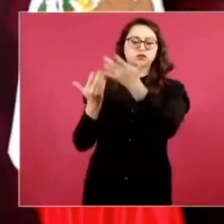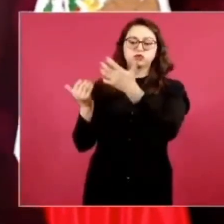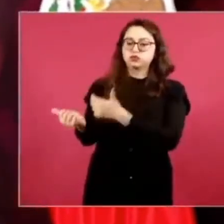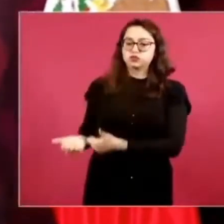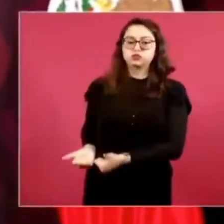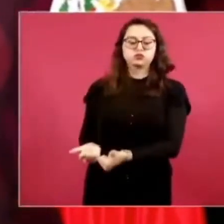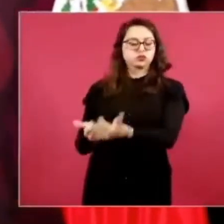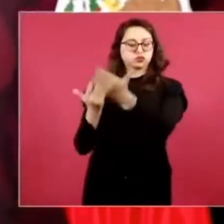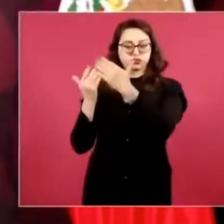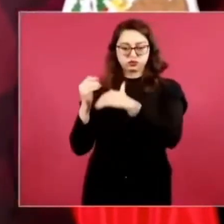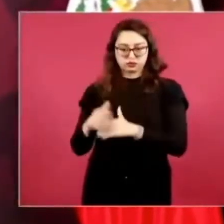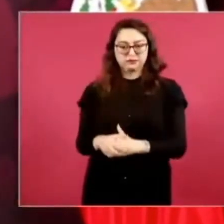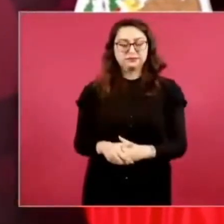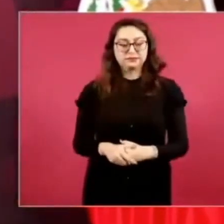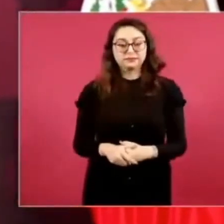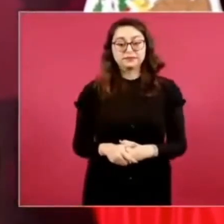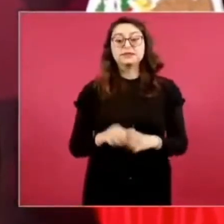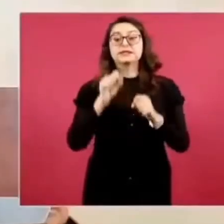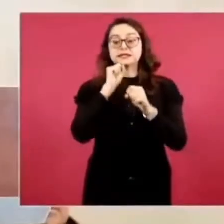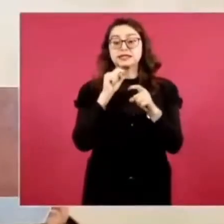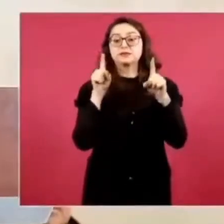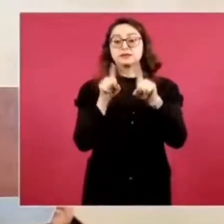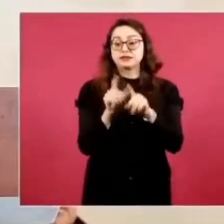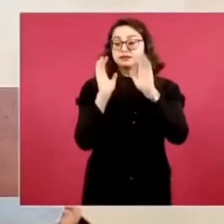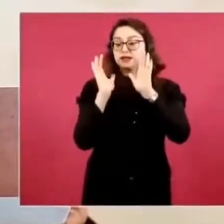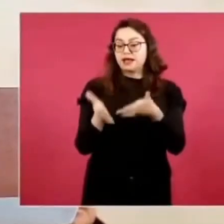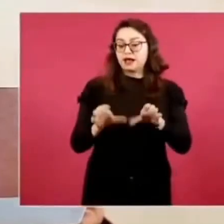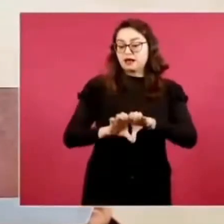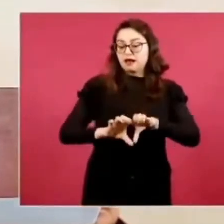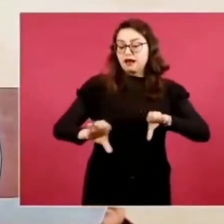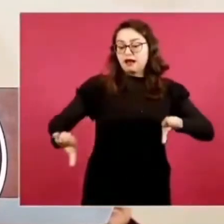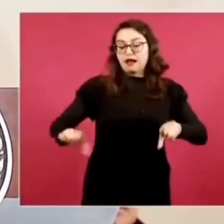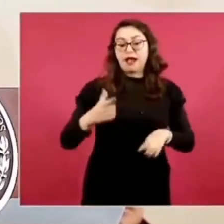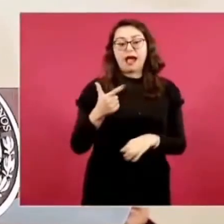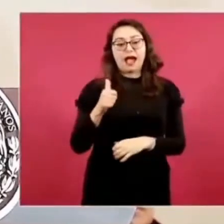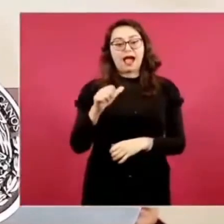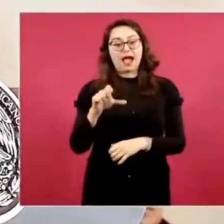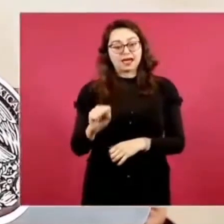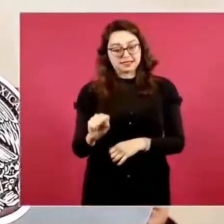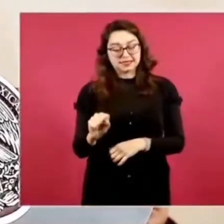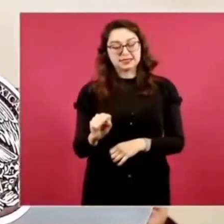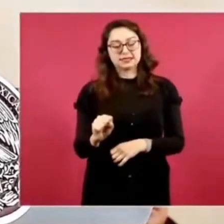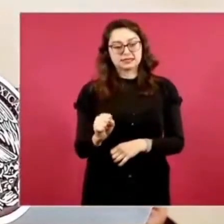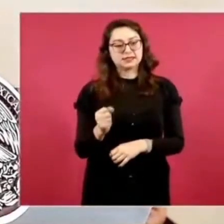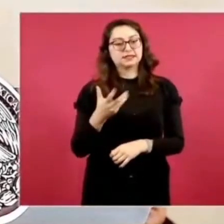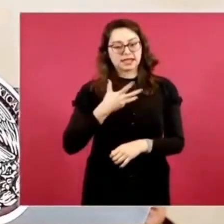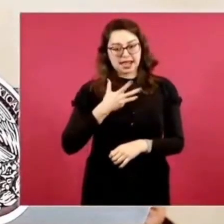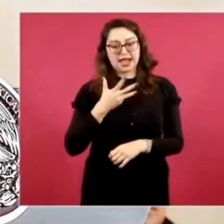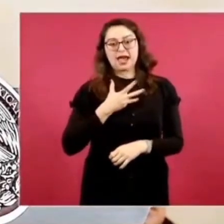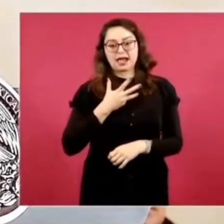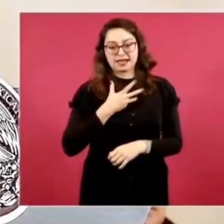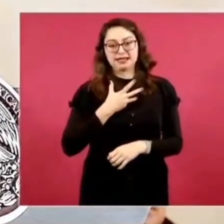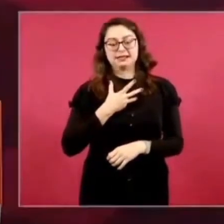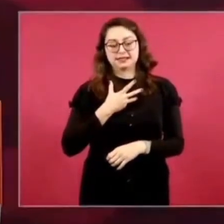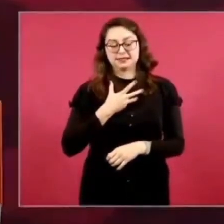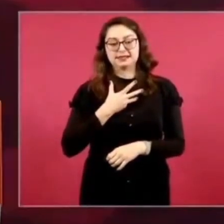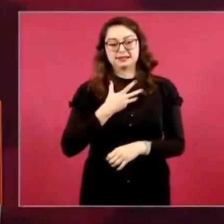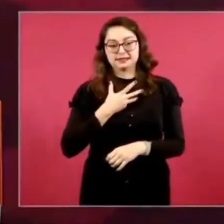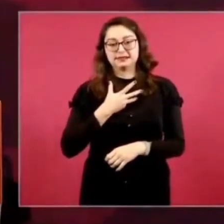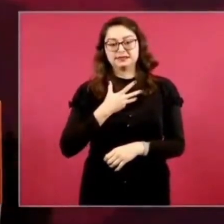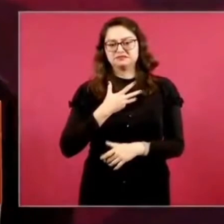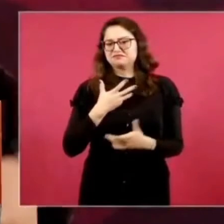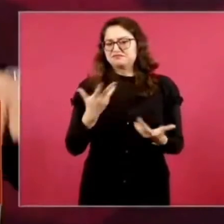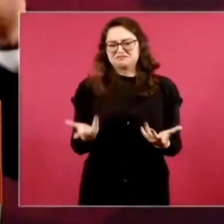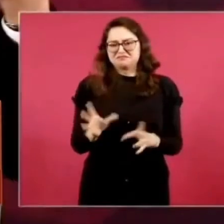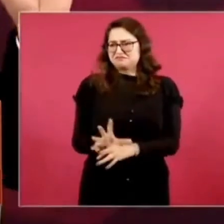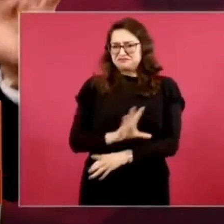Ya se tienen también gasoductos construidos para esa refinería. O sea, ya